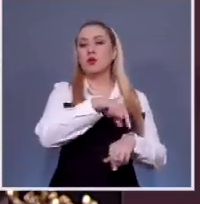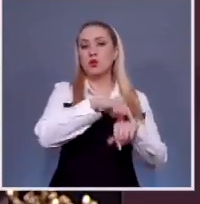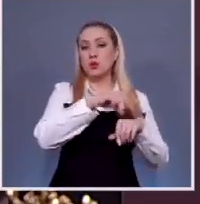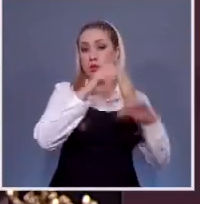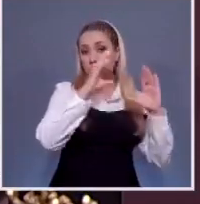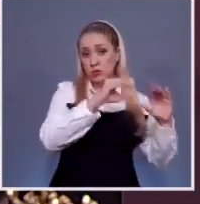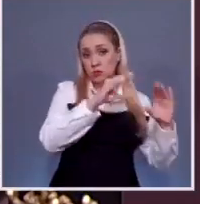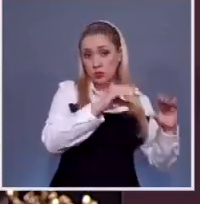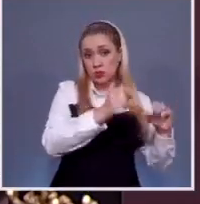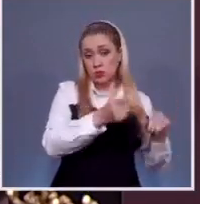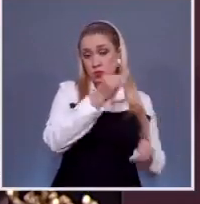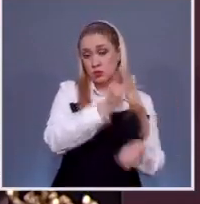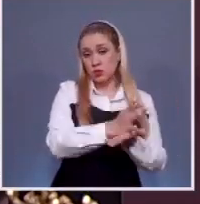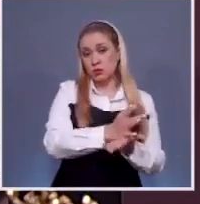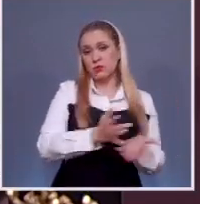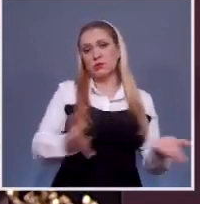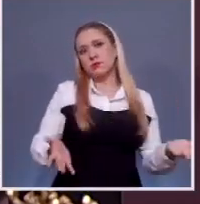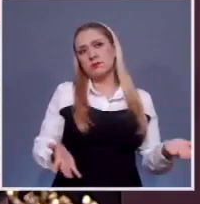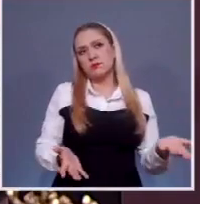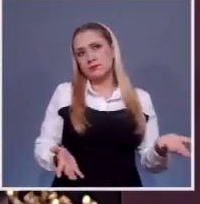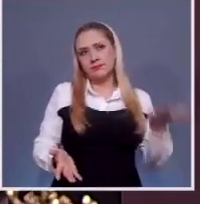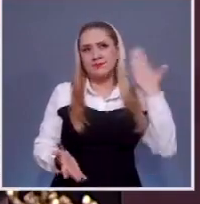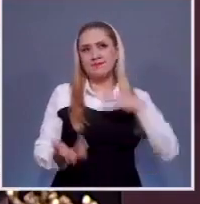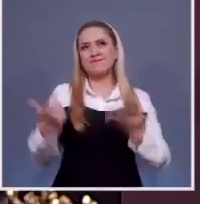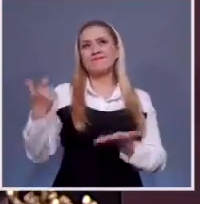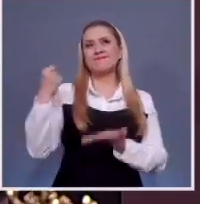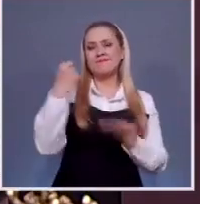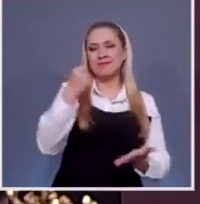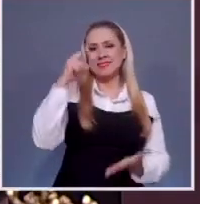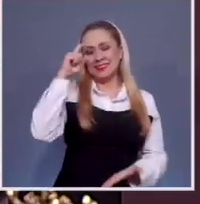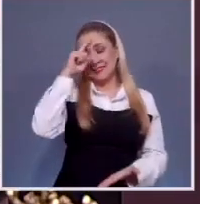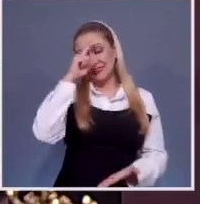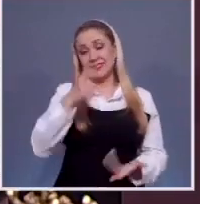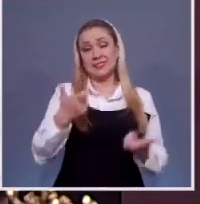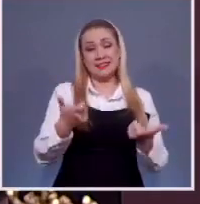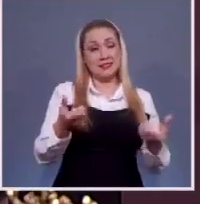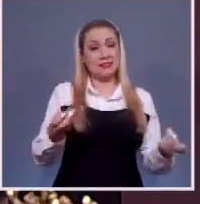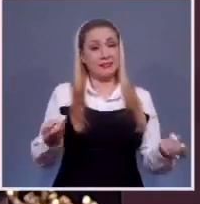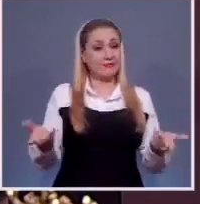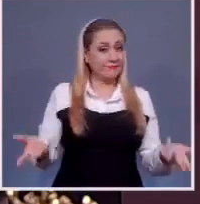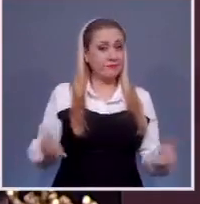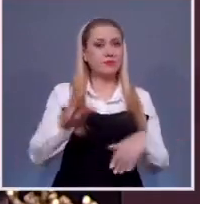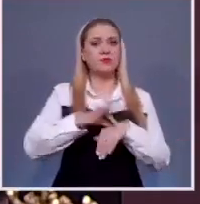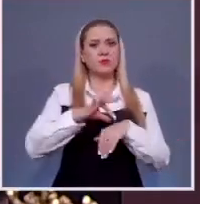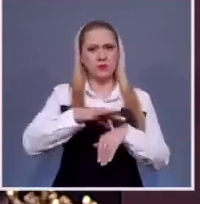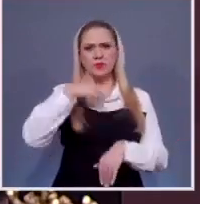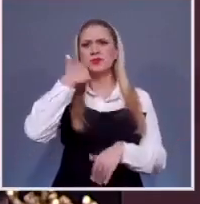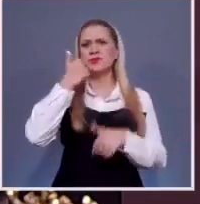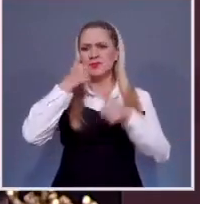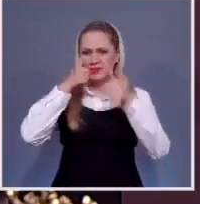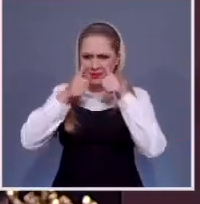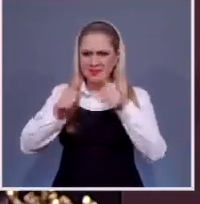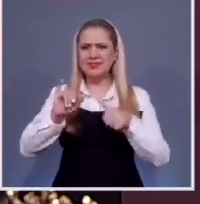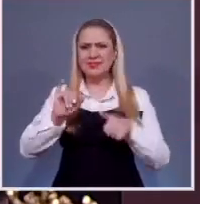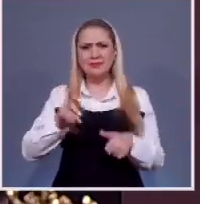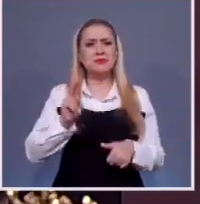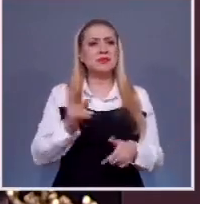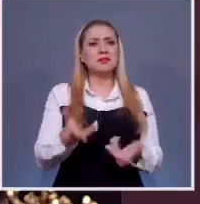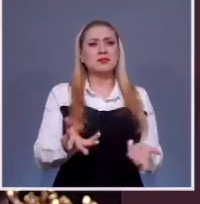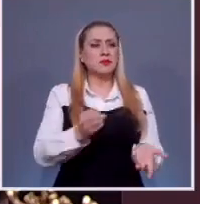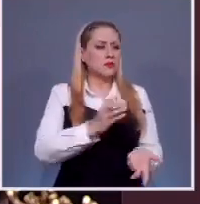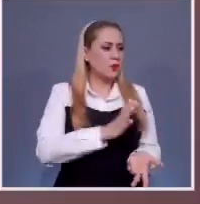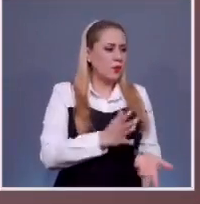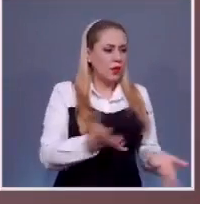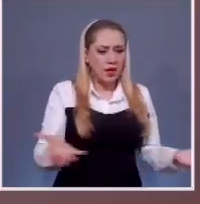los recursos y el presupuesto, pues eso es un tema crucial, porque aunque los médicos quieran dar muy buena atención médica, si no hay insumos o no hay espacios o no